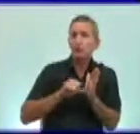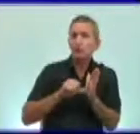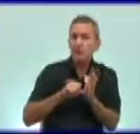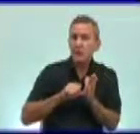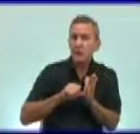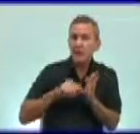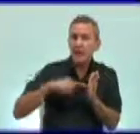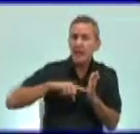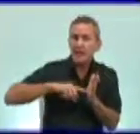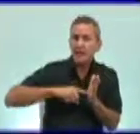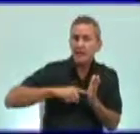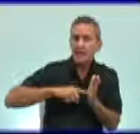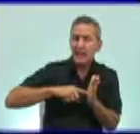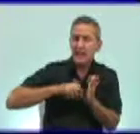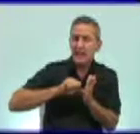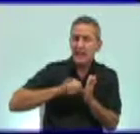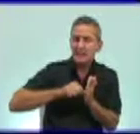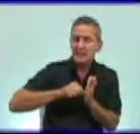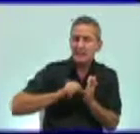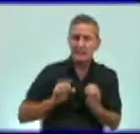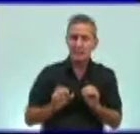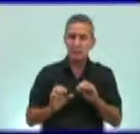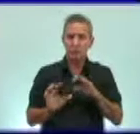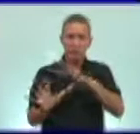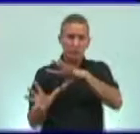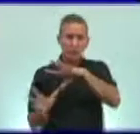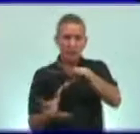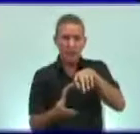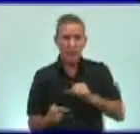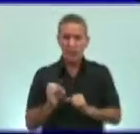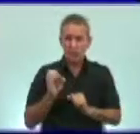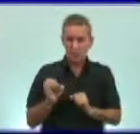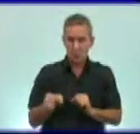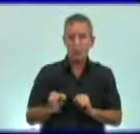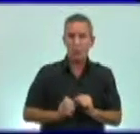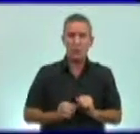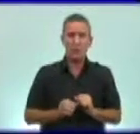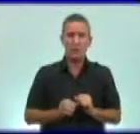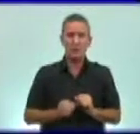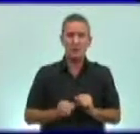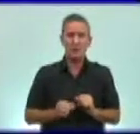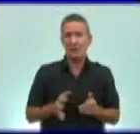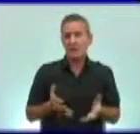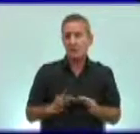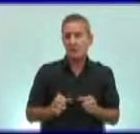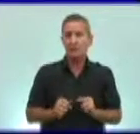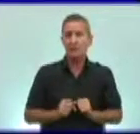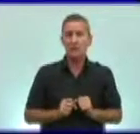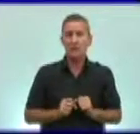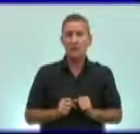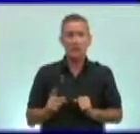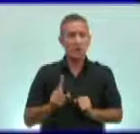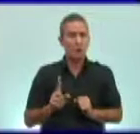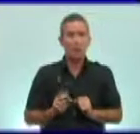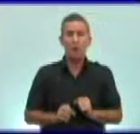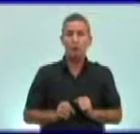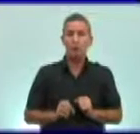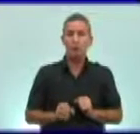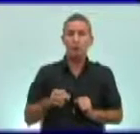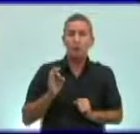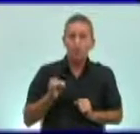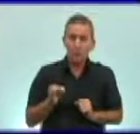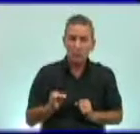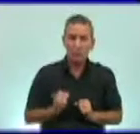torno a ella es una verdad relativa. Pues precisamente que no. Son verdades absolutas. Es un